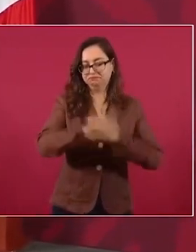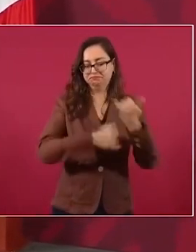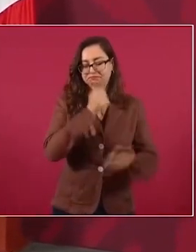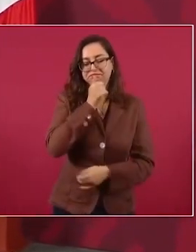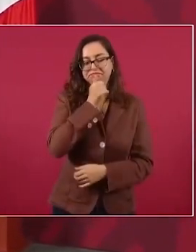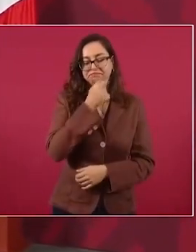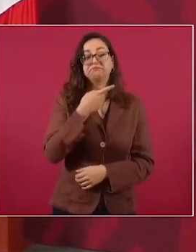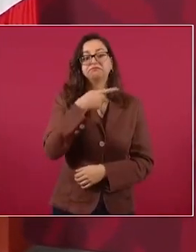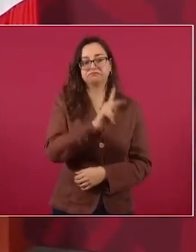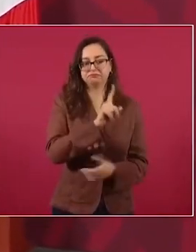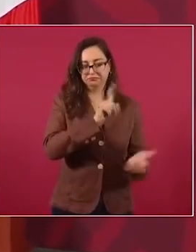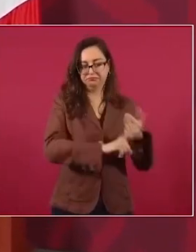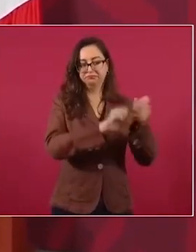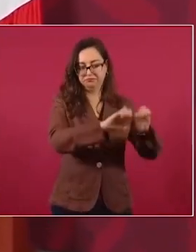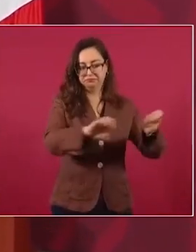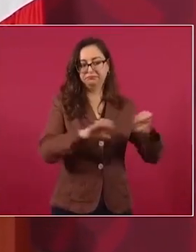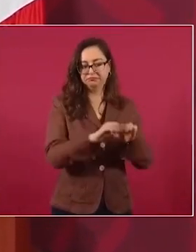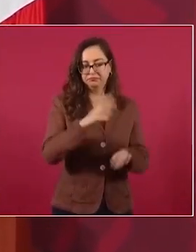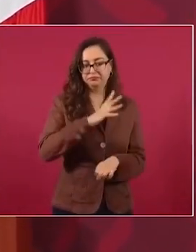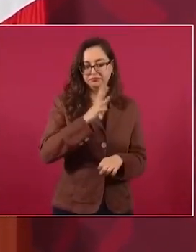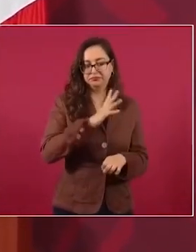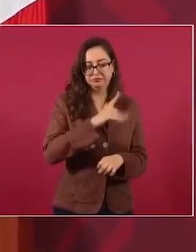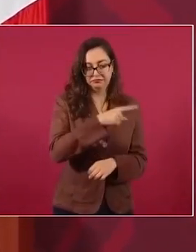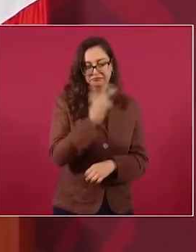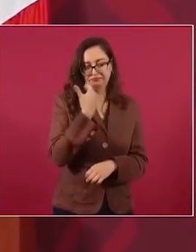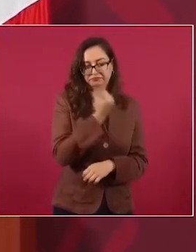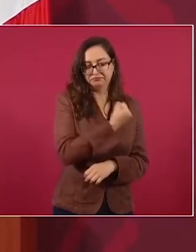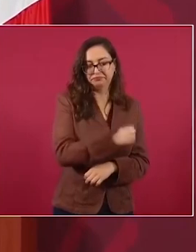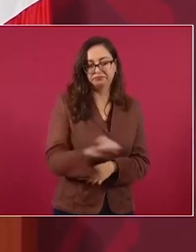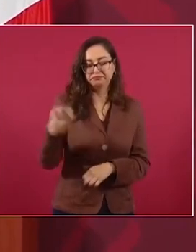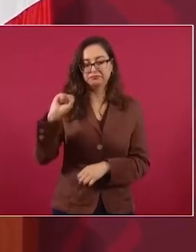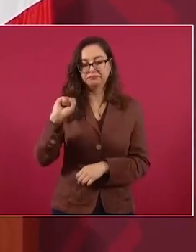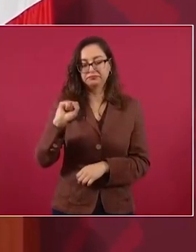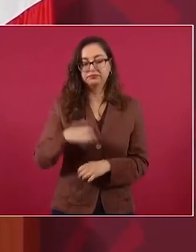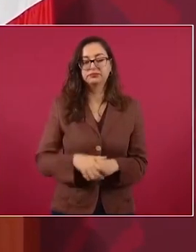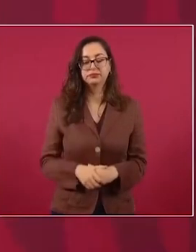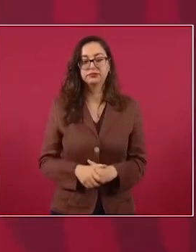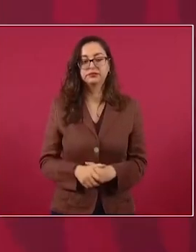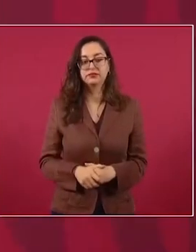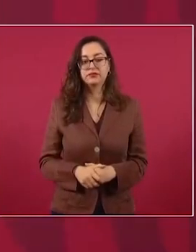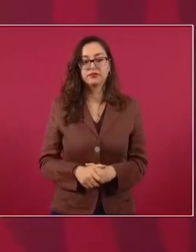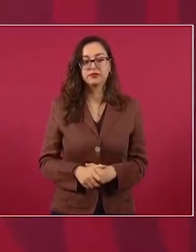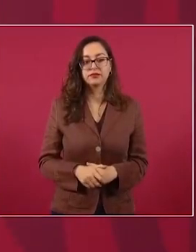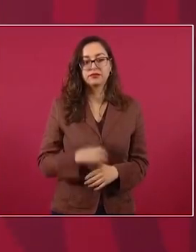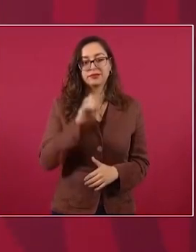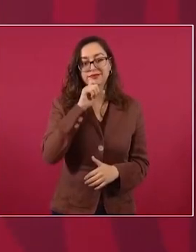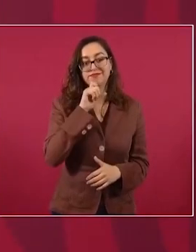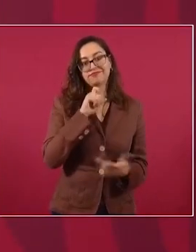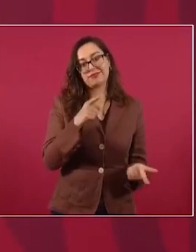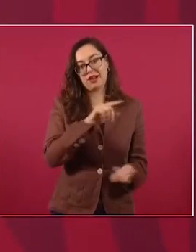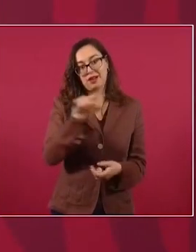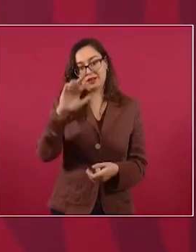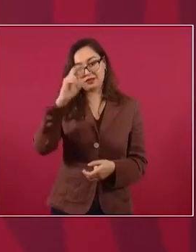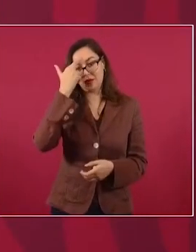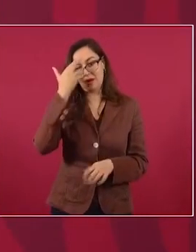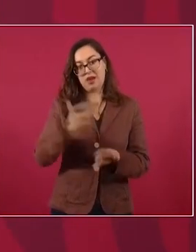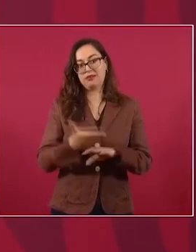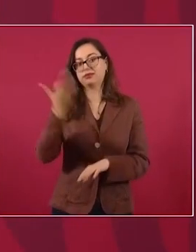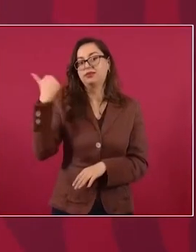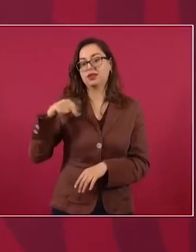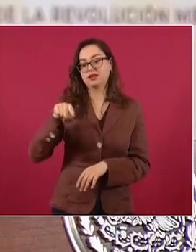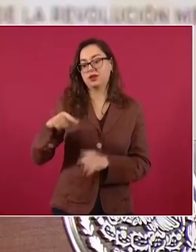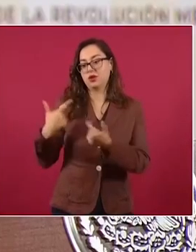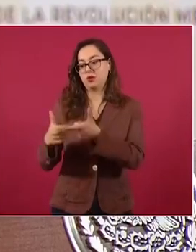bueno. Entonces, lo cierto es que yo iba al Dodger